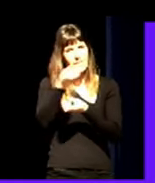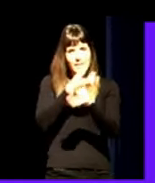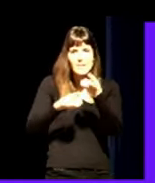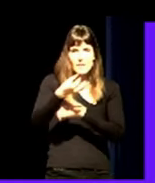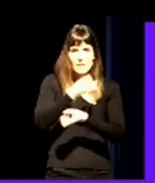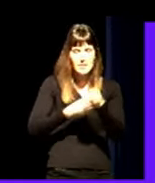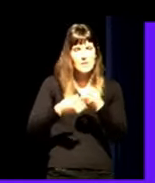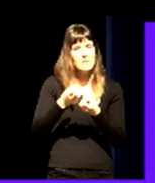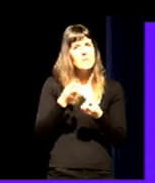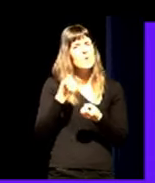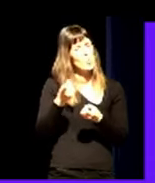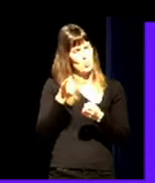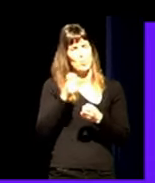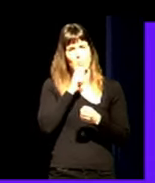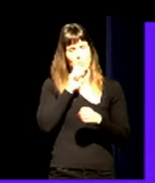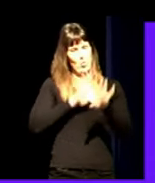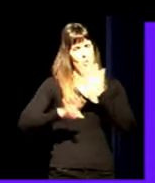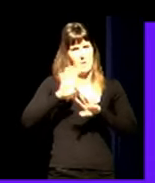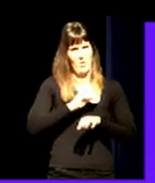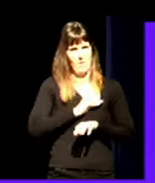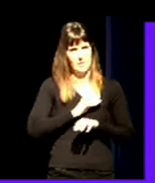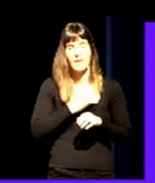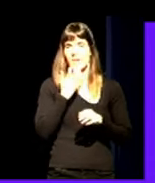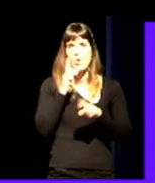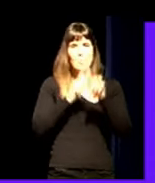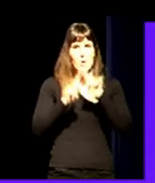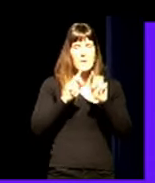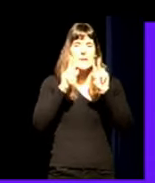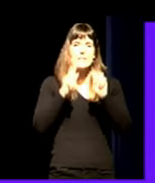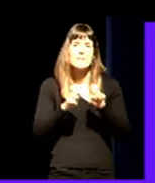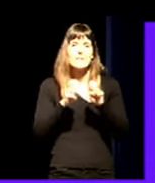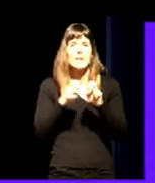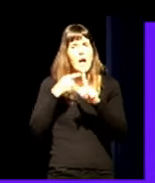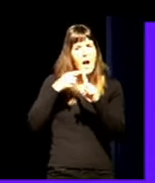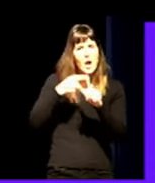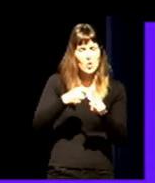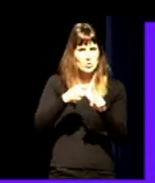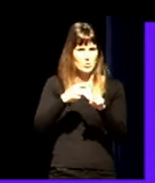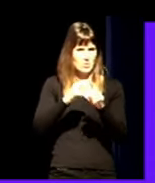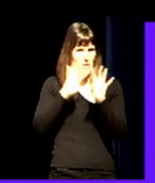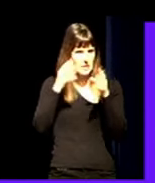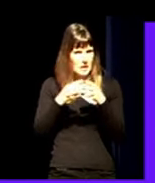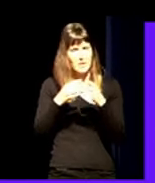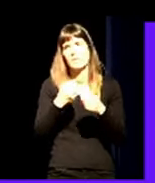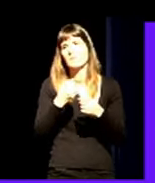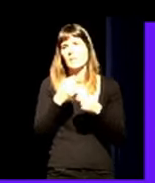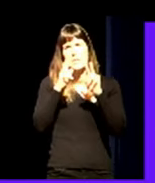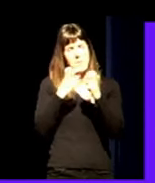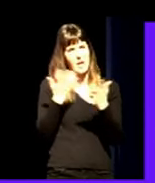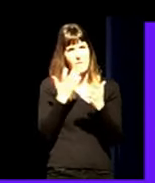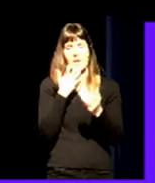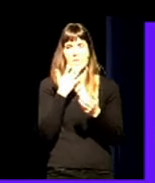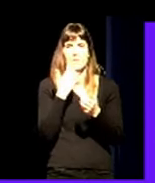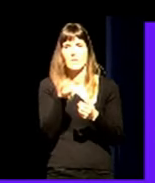etcétera, etcétera. Esto es mucho más complejo para problemas como el ciberacoso, como el tema del consumo